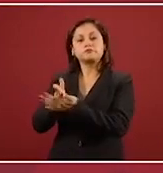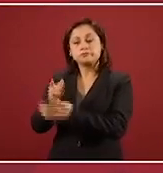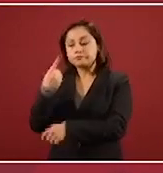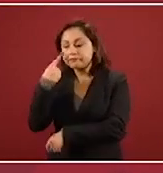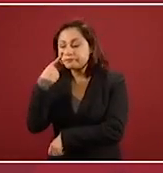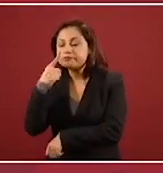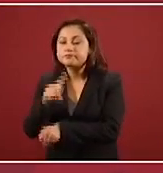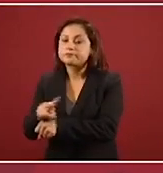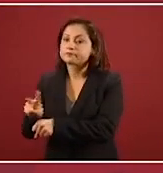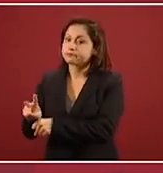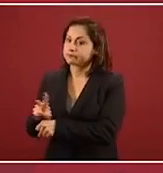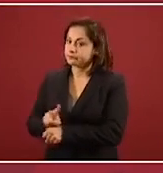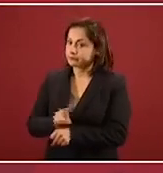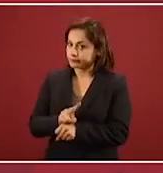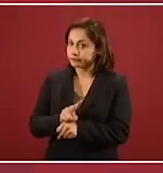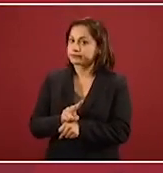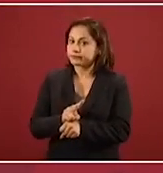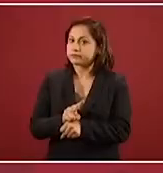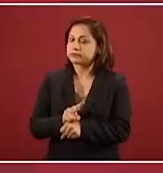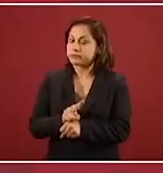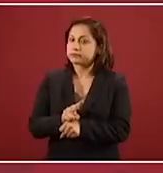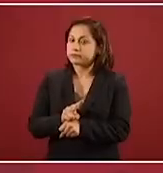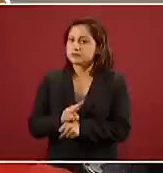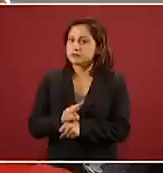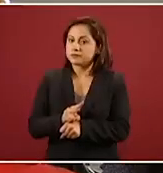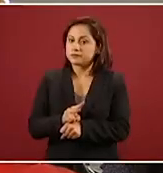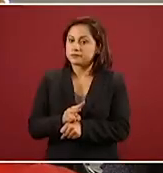Y si tenemos el mecanismo